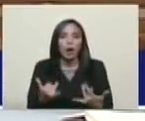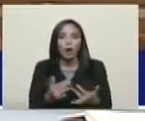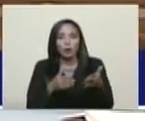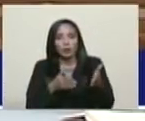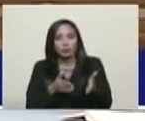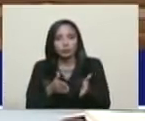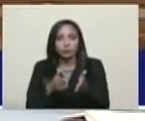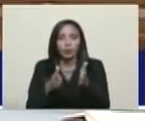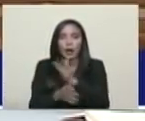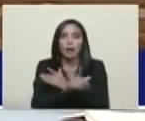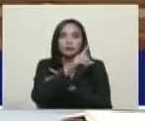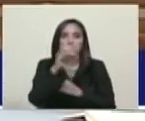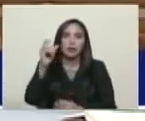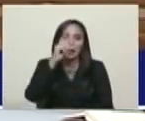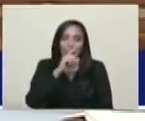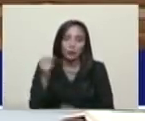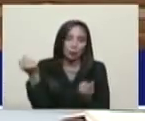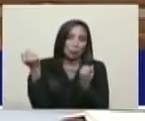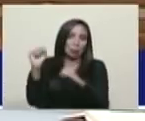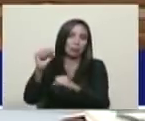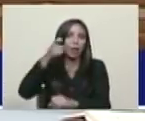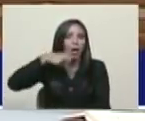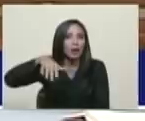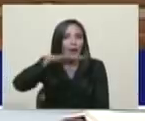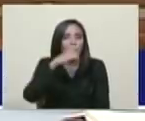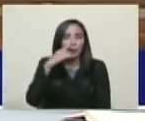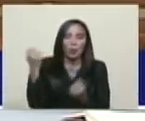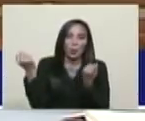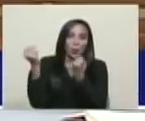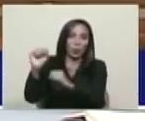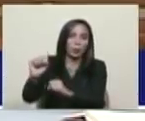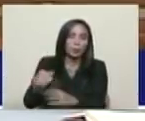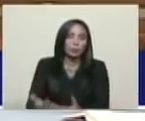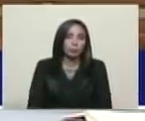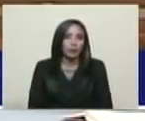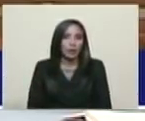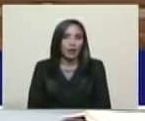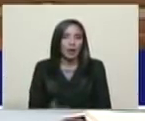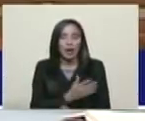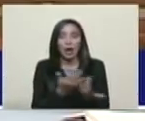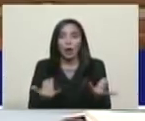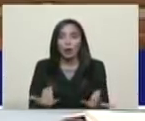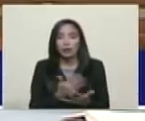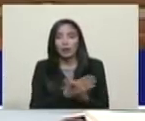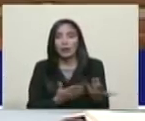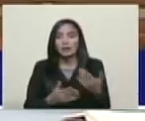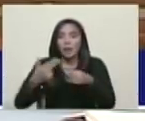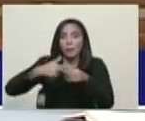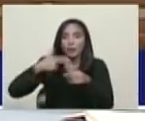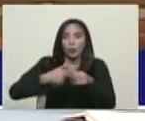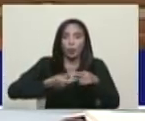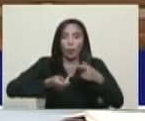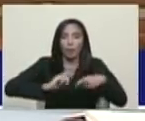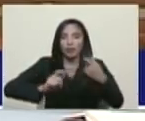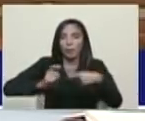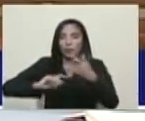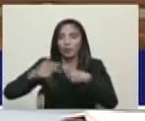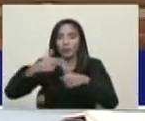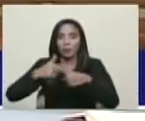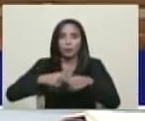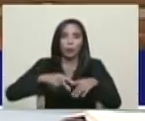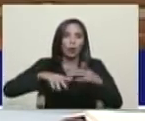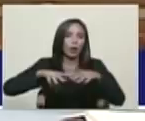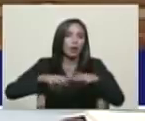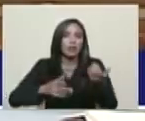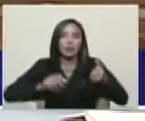camino después de 100 años de abandono del campo, de 100 años de dependencia del chorro petrolero, tomar el camino de